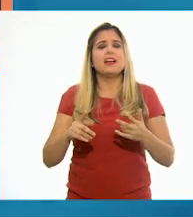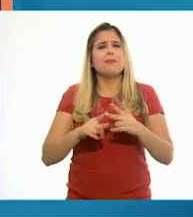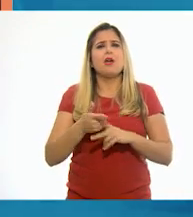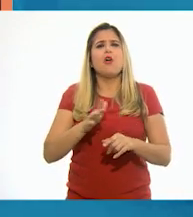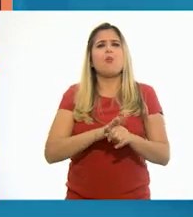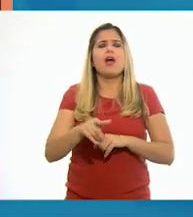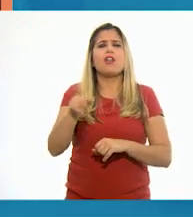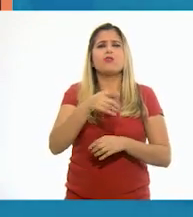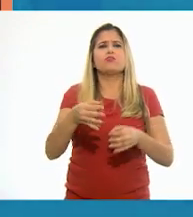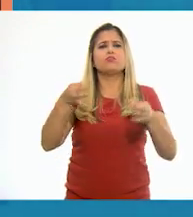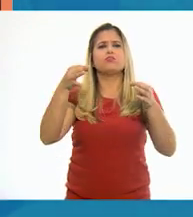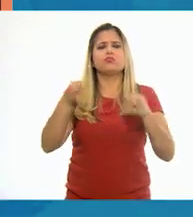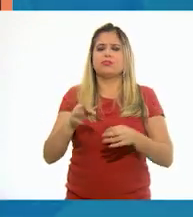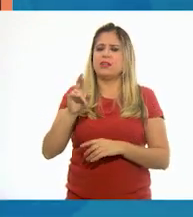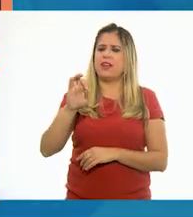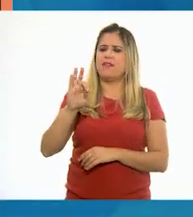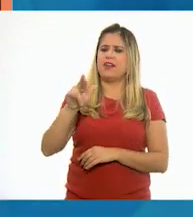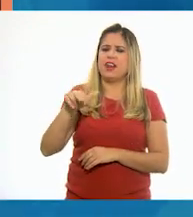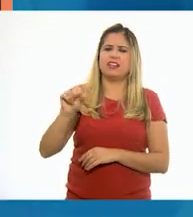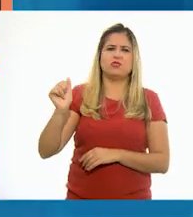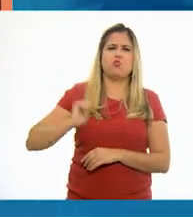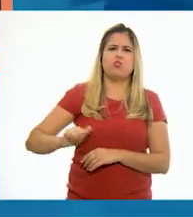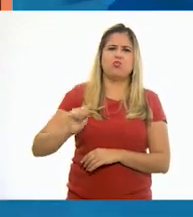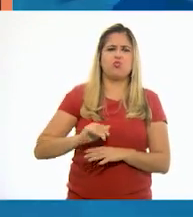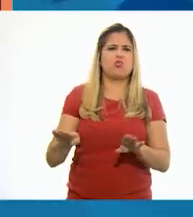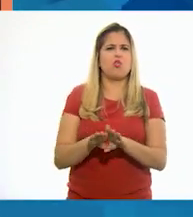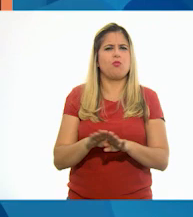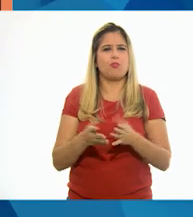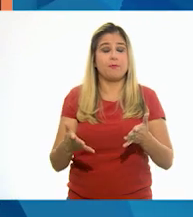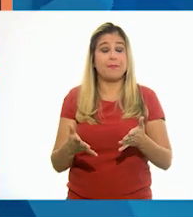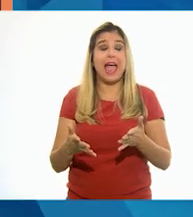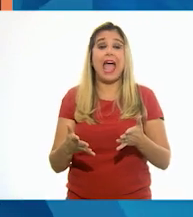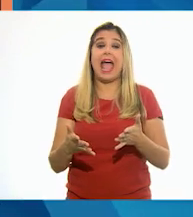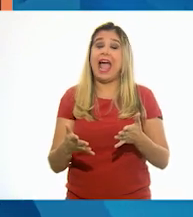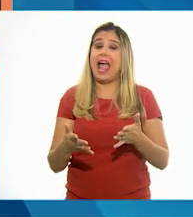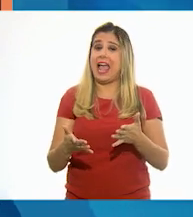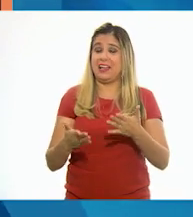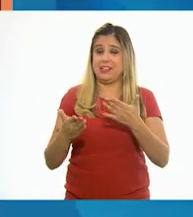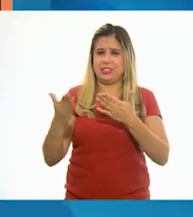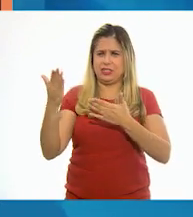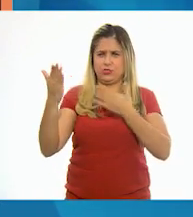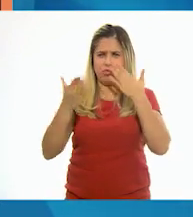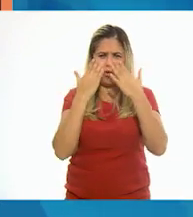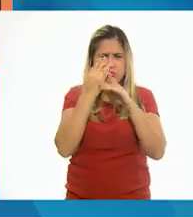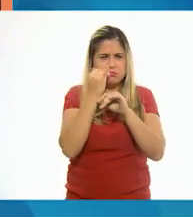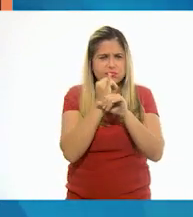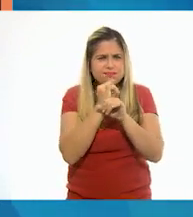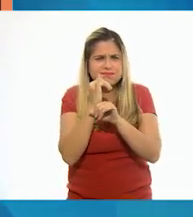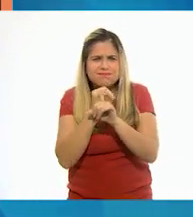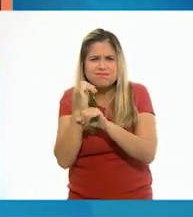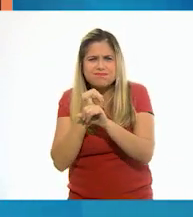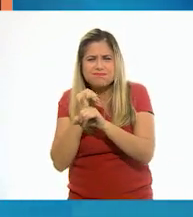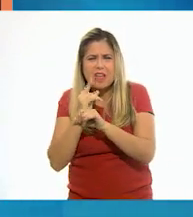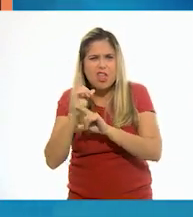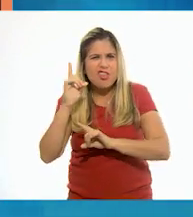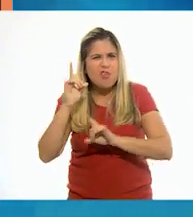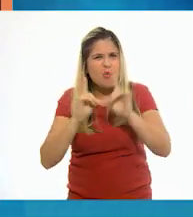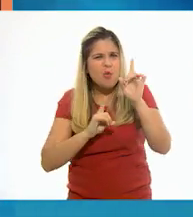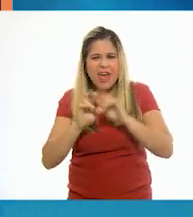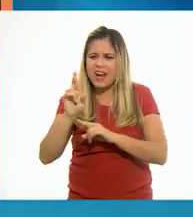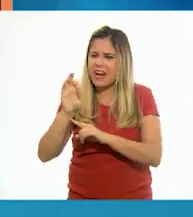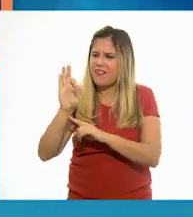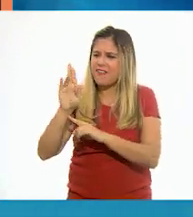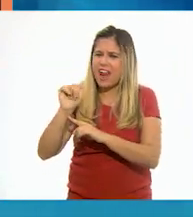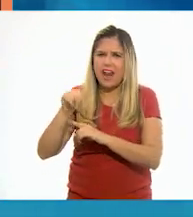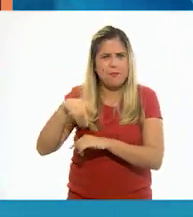¿cuál es el origen de los refranes? Los estudiosos de este tema tienen dudas sobre su origen, su función